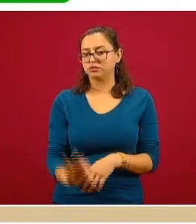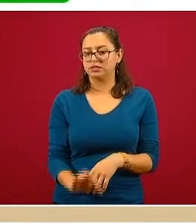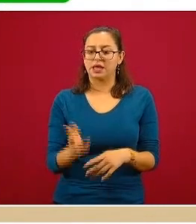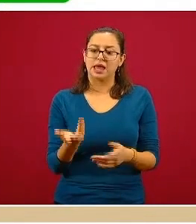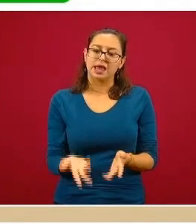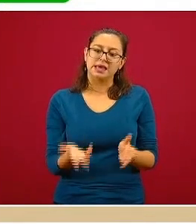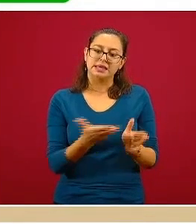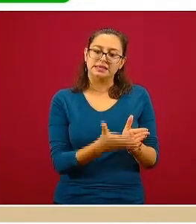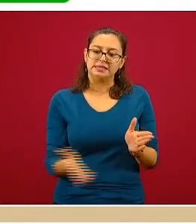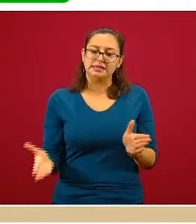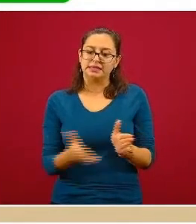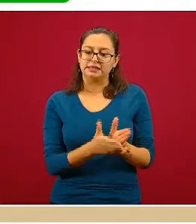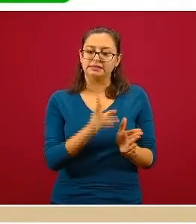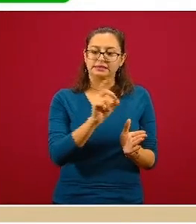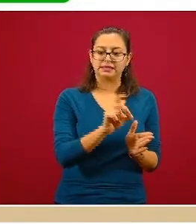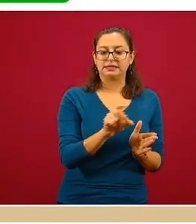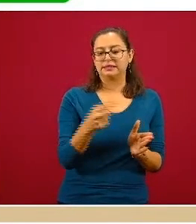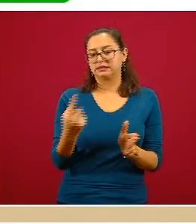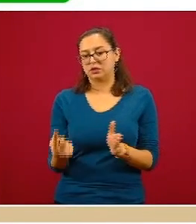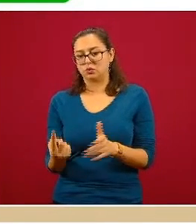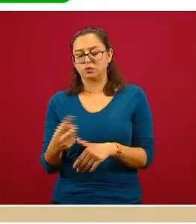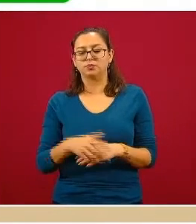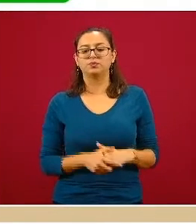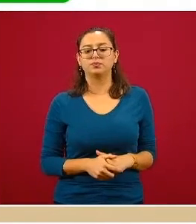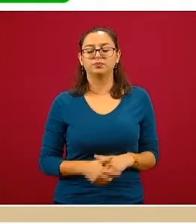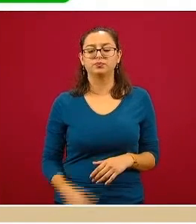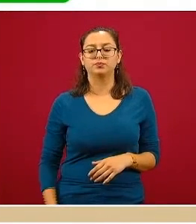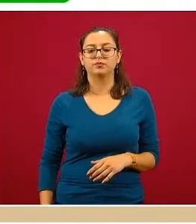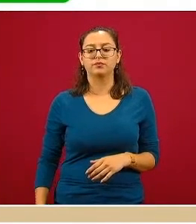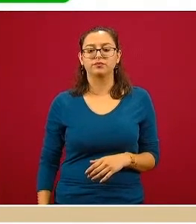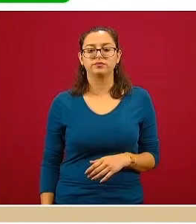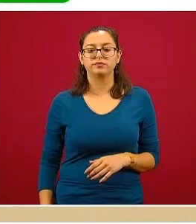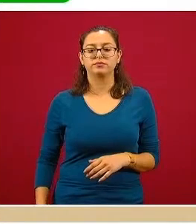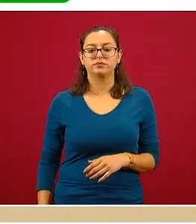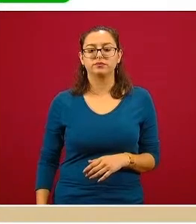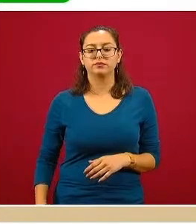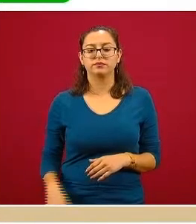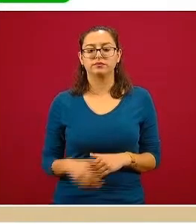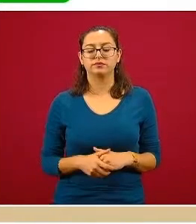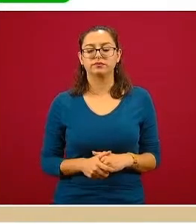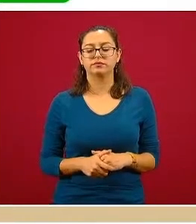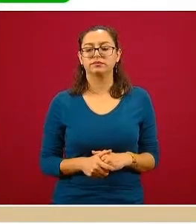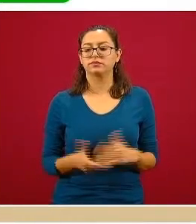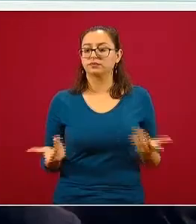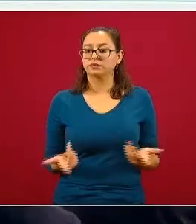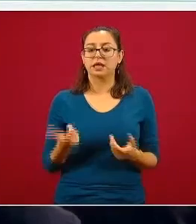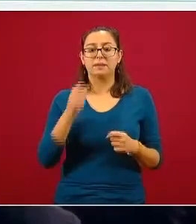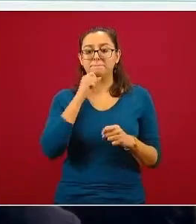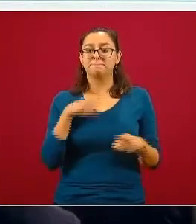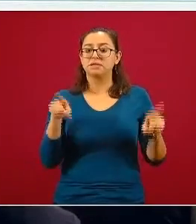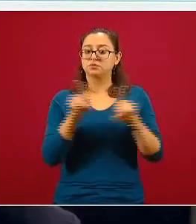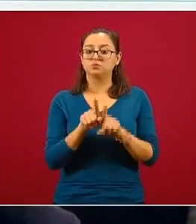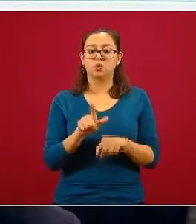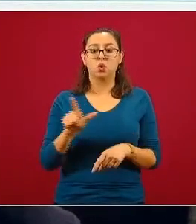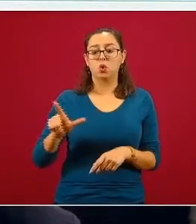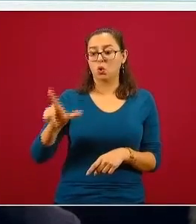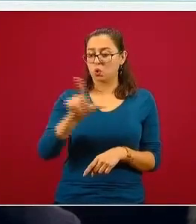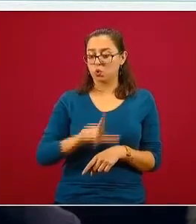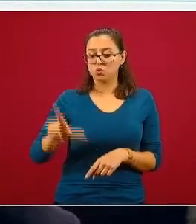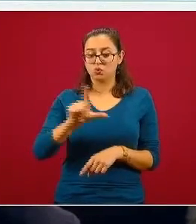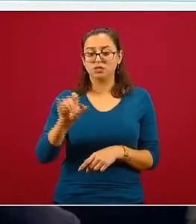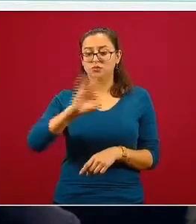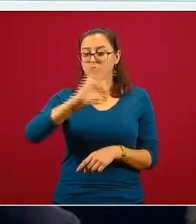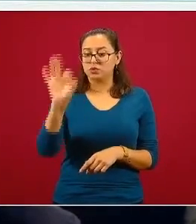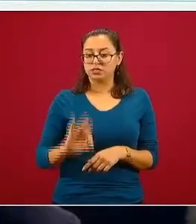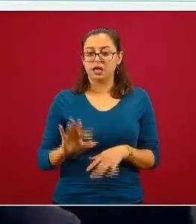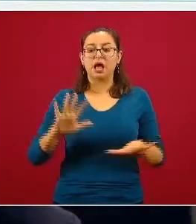la semana 30 y 31. Como todos los lunes, vamos a actualizar el día de hoy el cambio diario porcentual, que es